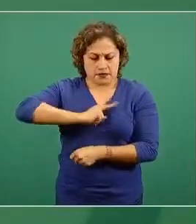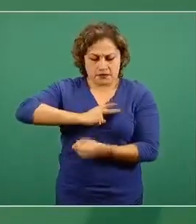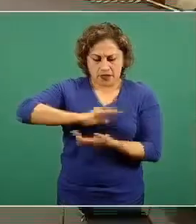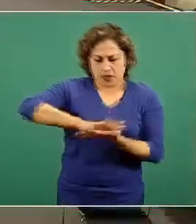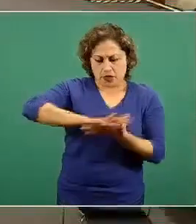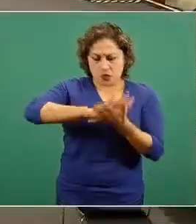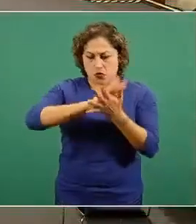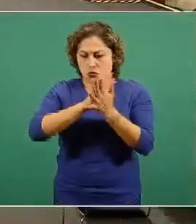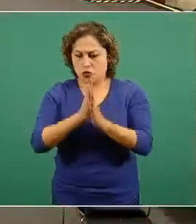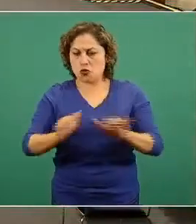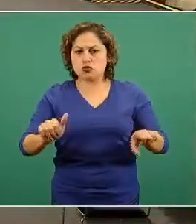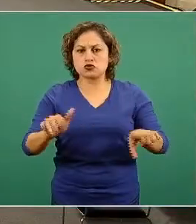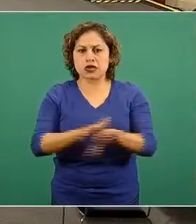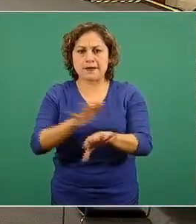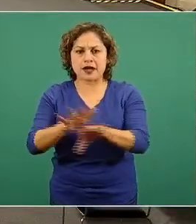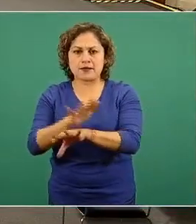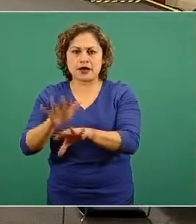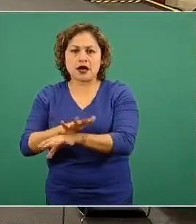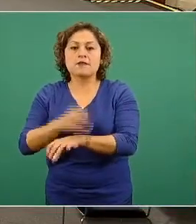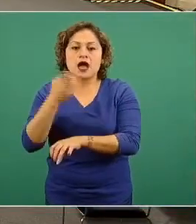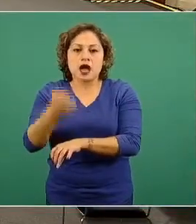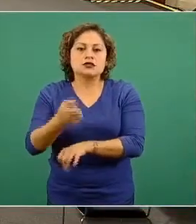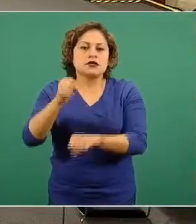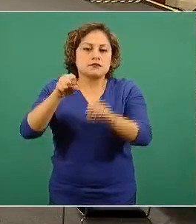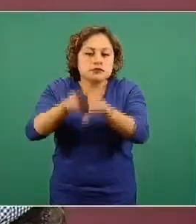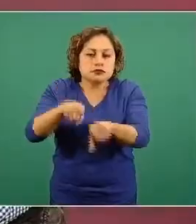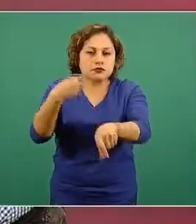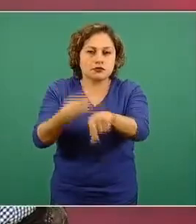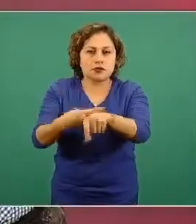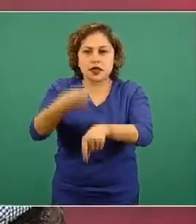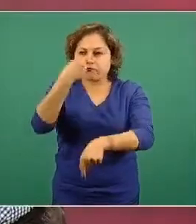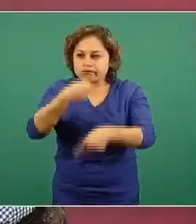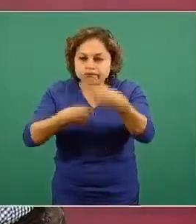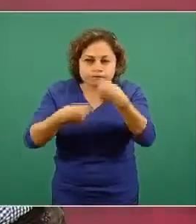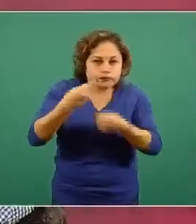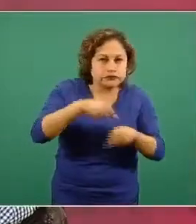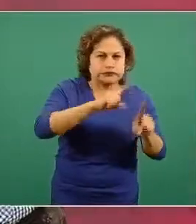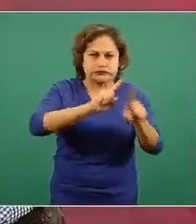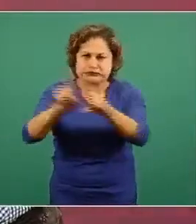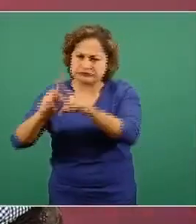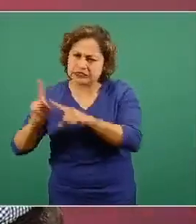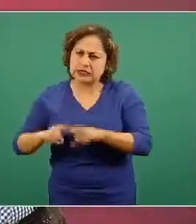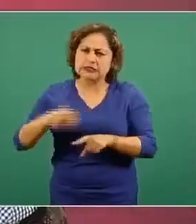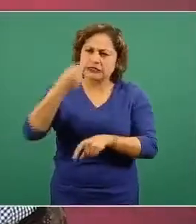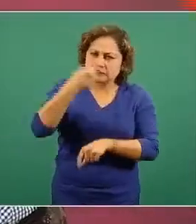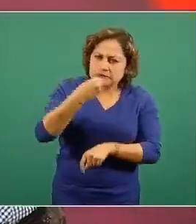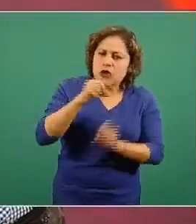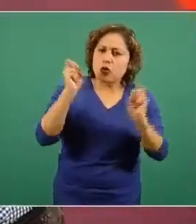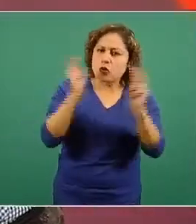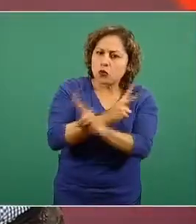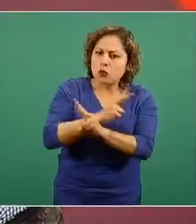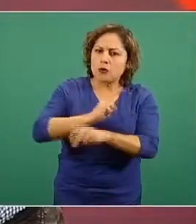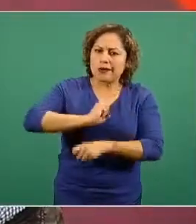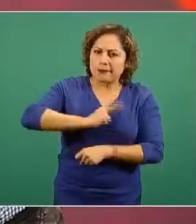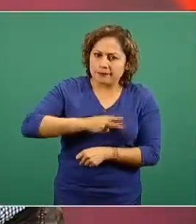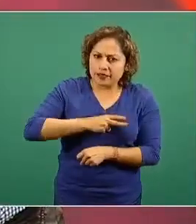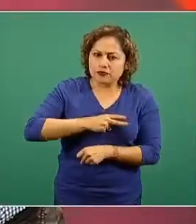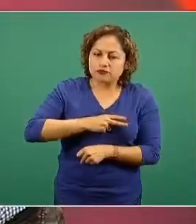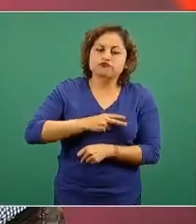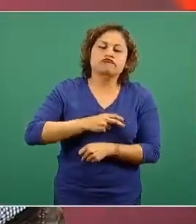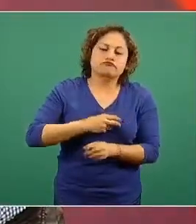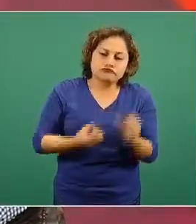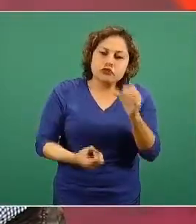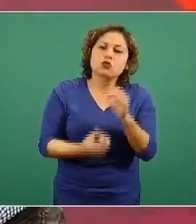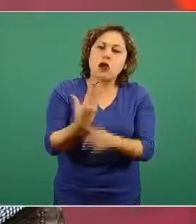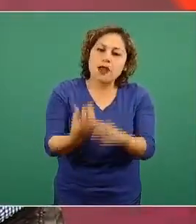virus respiratorios se van a seguir dando. Es decir, vamos a estar escuchando permanentemente de la aparición